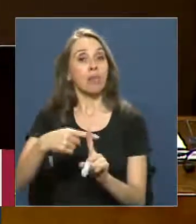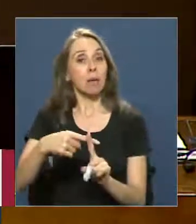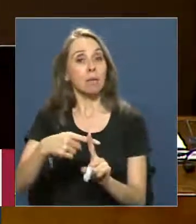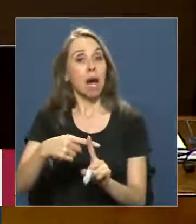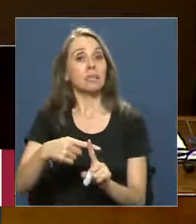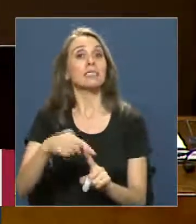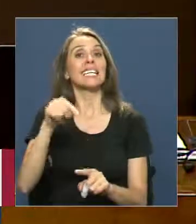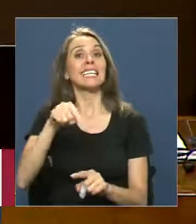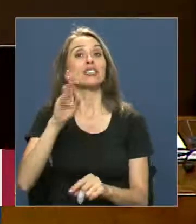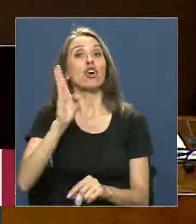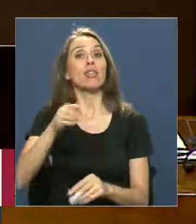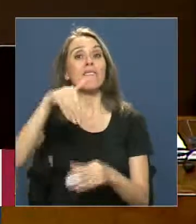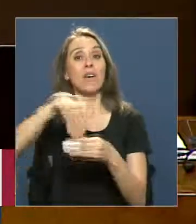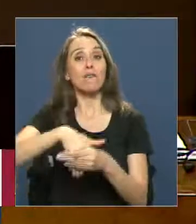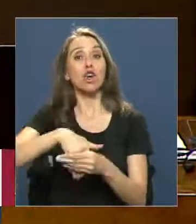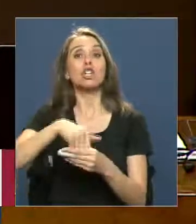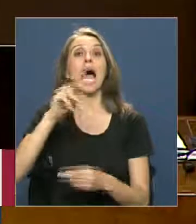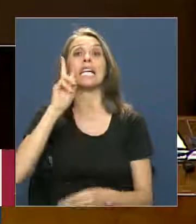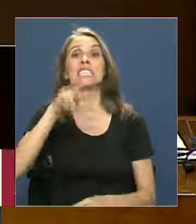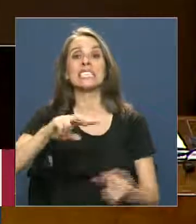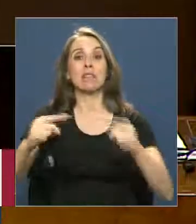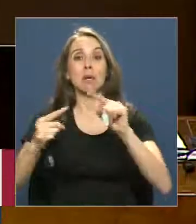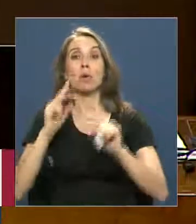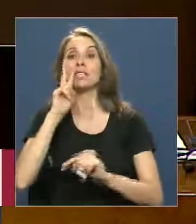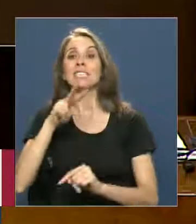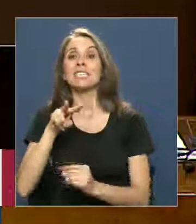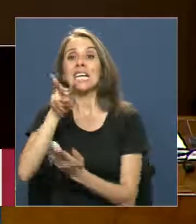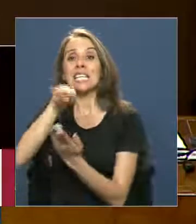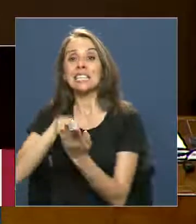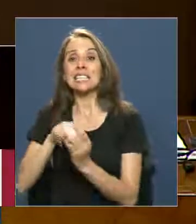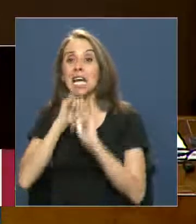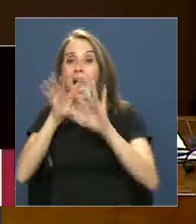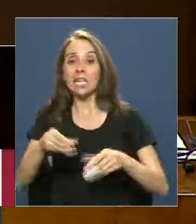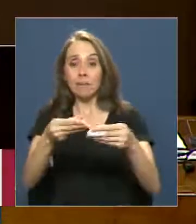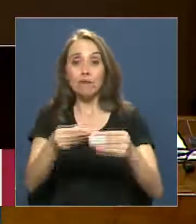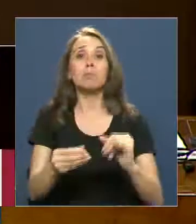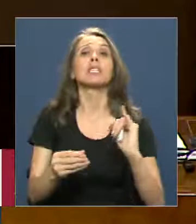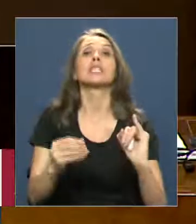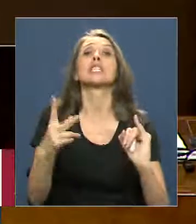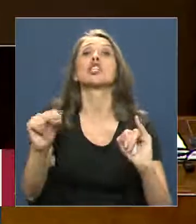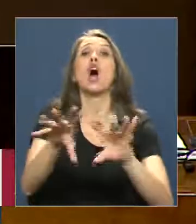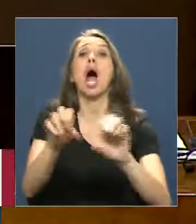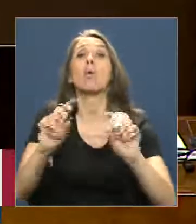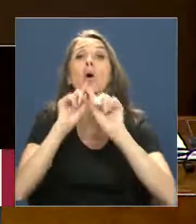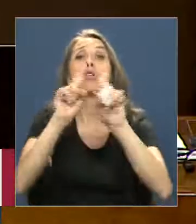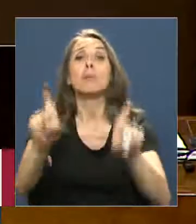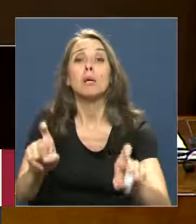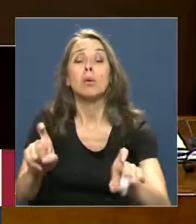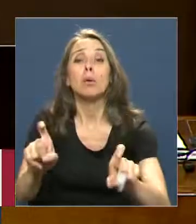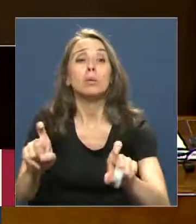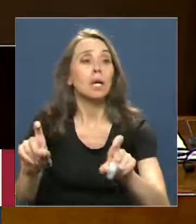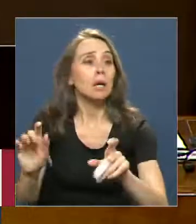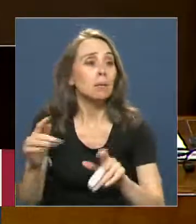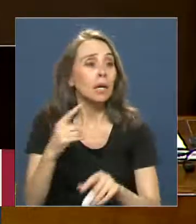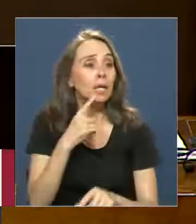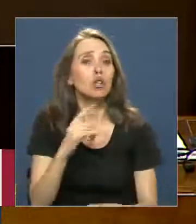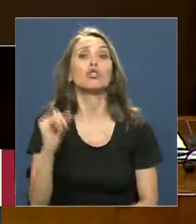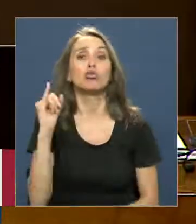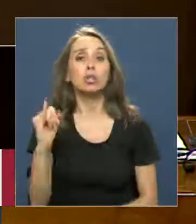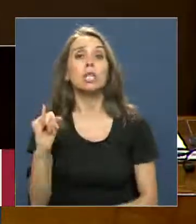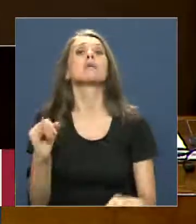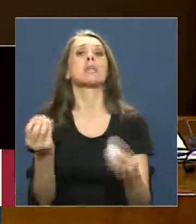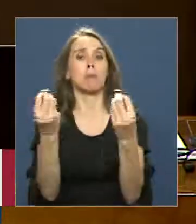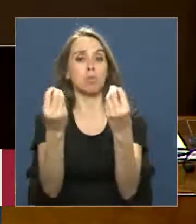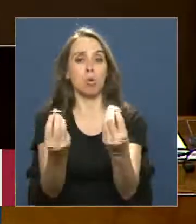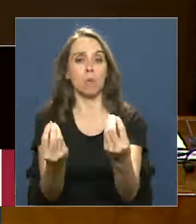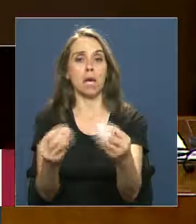esto debiera votarse sin debate, sin informe. ¿Habría acuerdo para ello? Muy bien. Acordado.